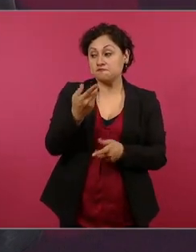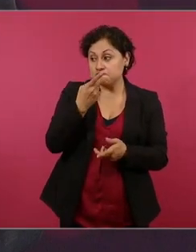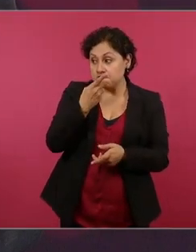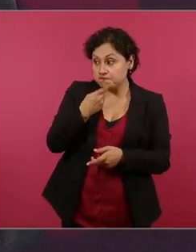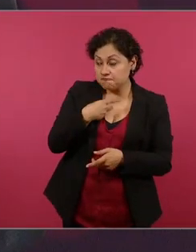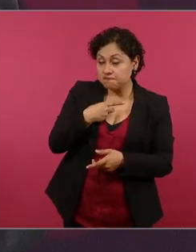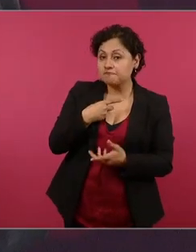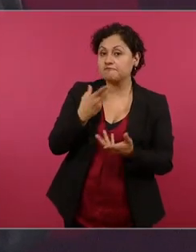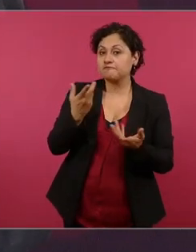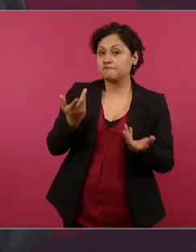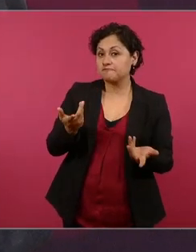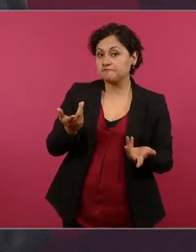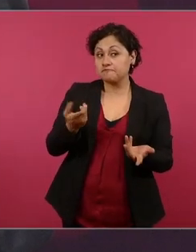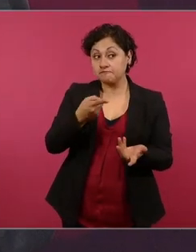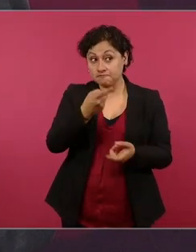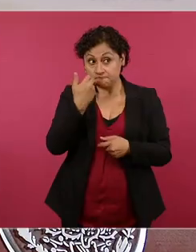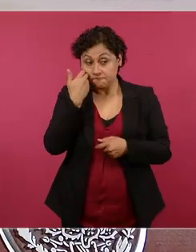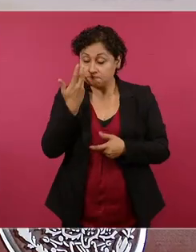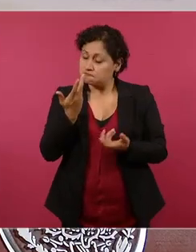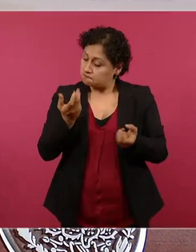deseas.